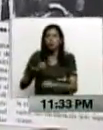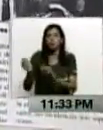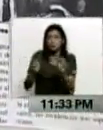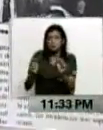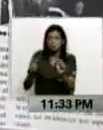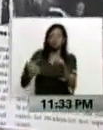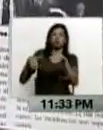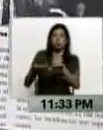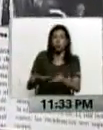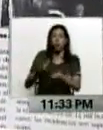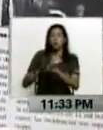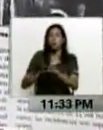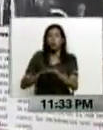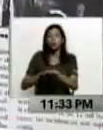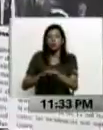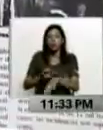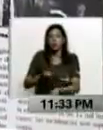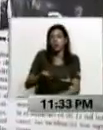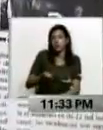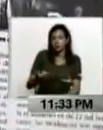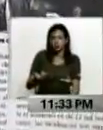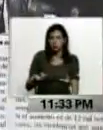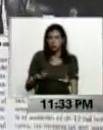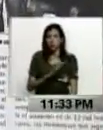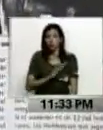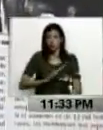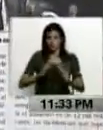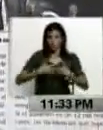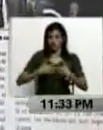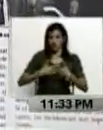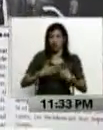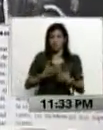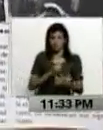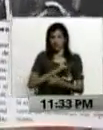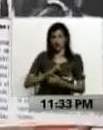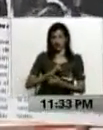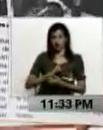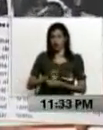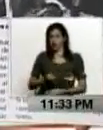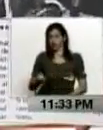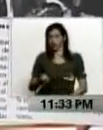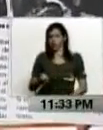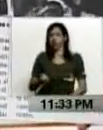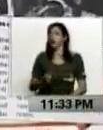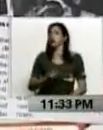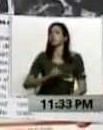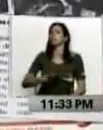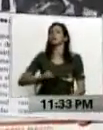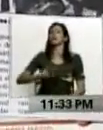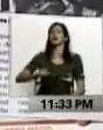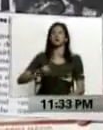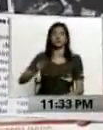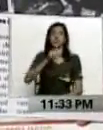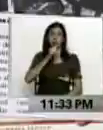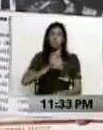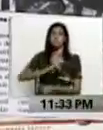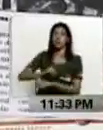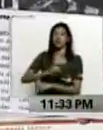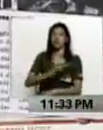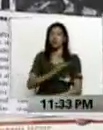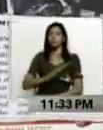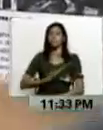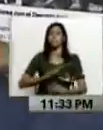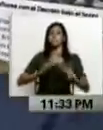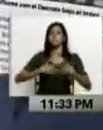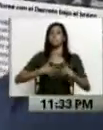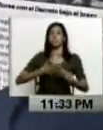presidente pidiera aumento Porque chantajean porque los empresarios mandaban ahí en en en la asamblea Y si